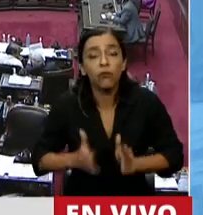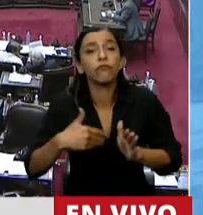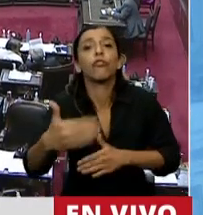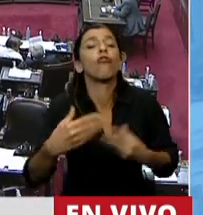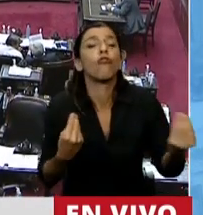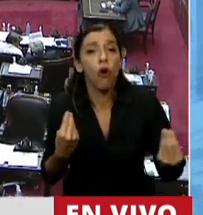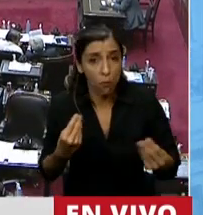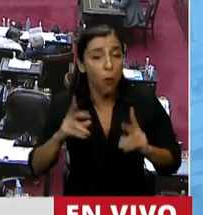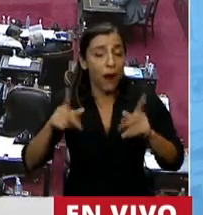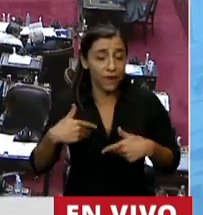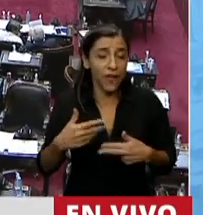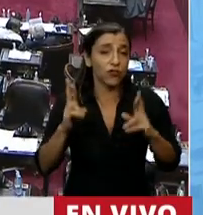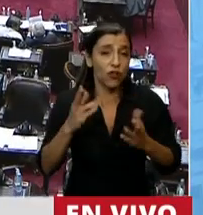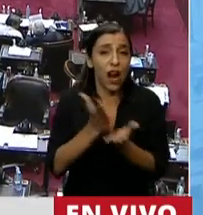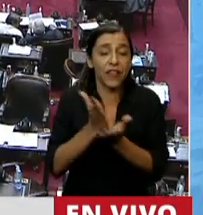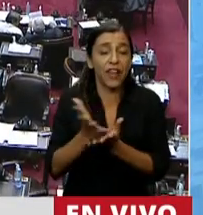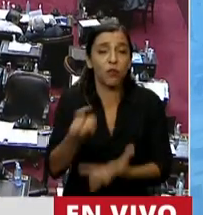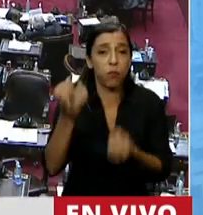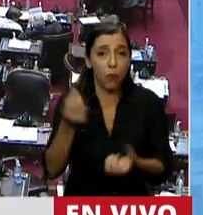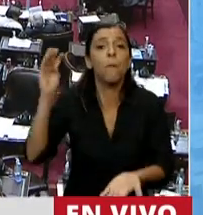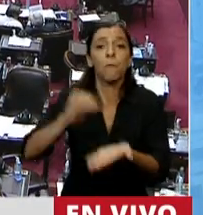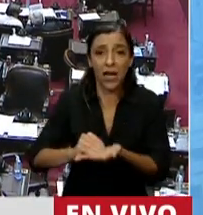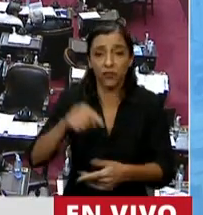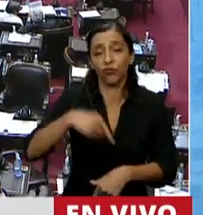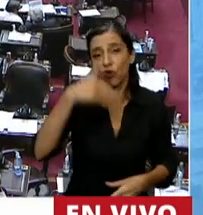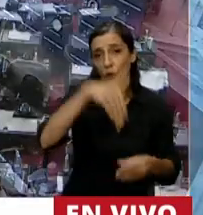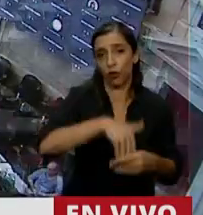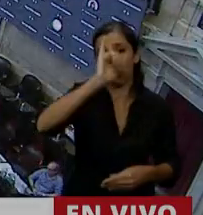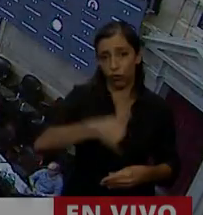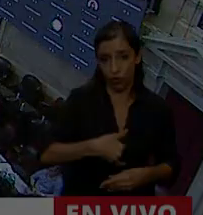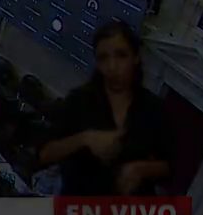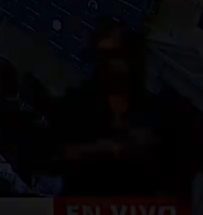hoy esta ley sea sancionada. Muchas gracias. Muchas gracias, diputado Rizzotti.